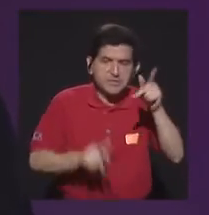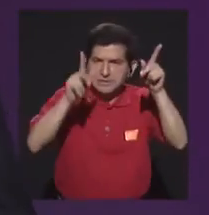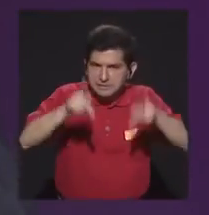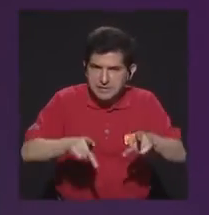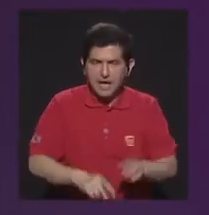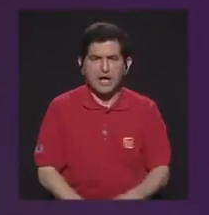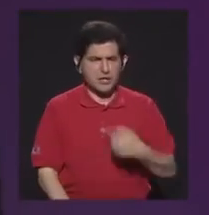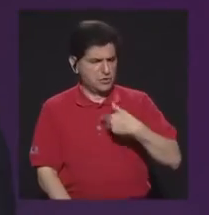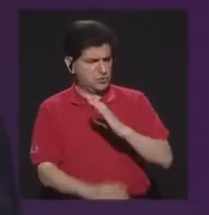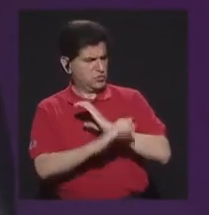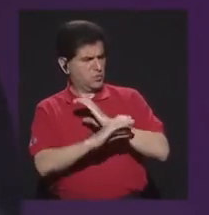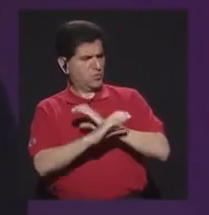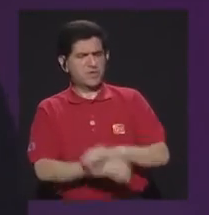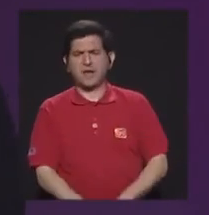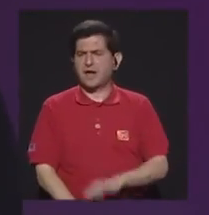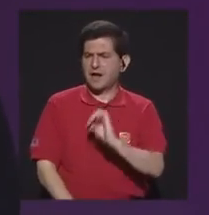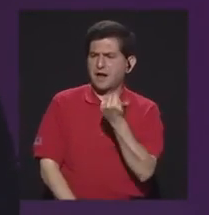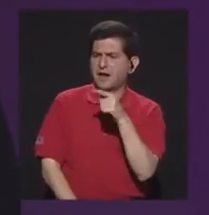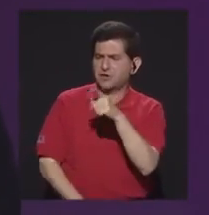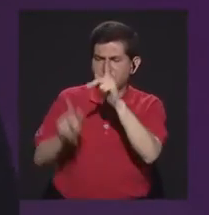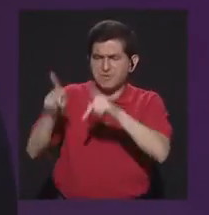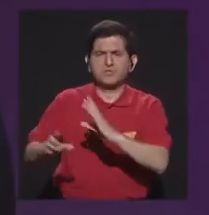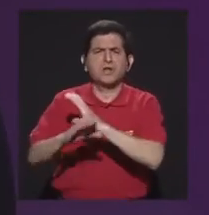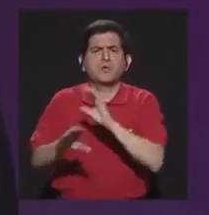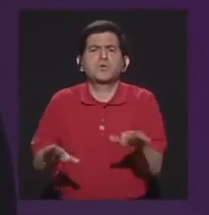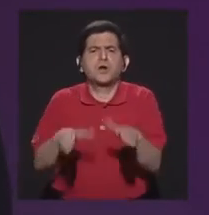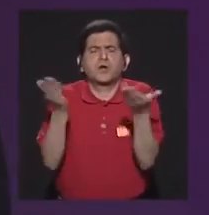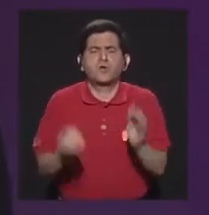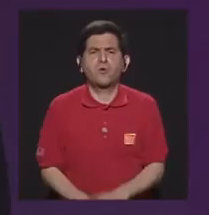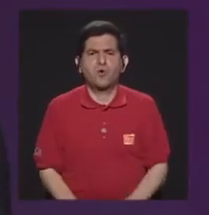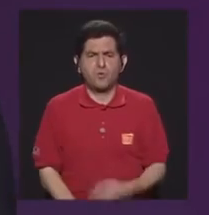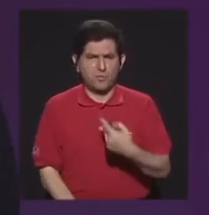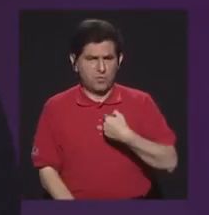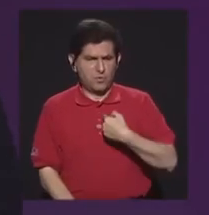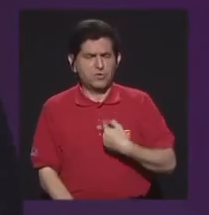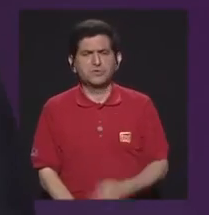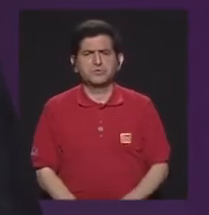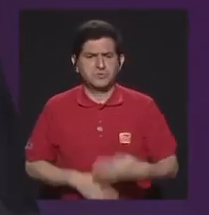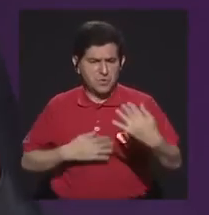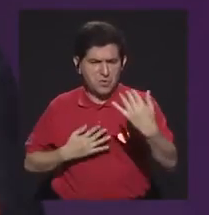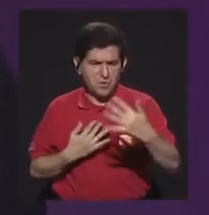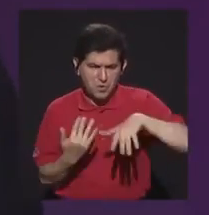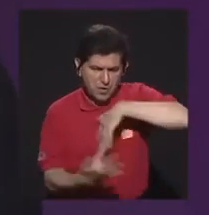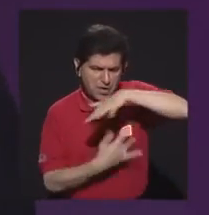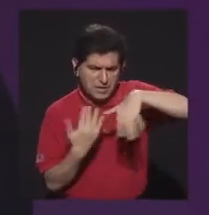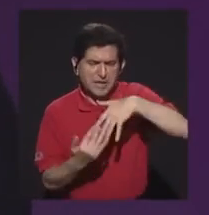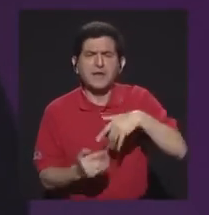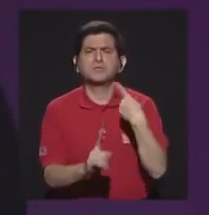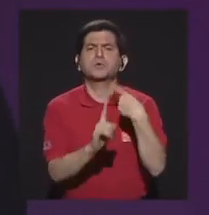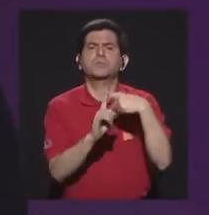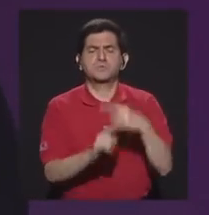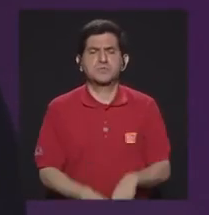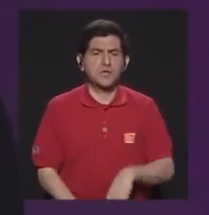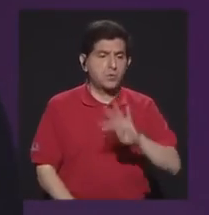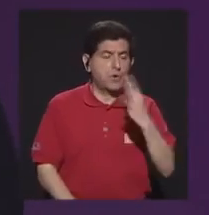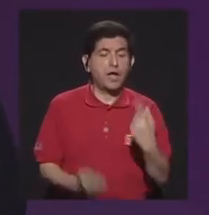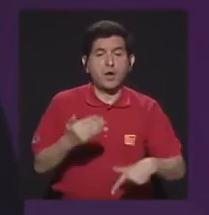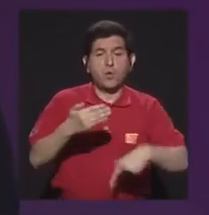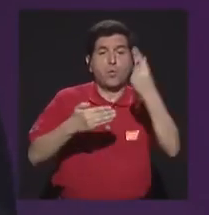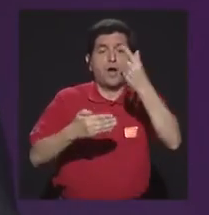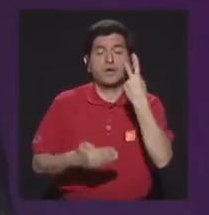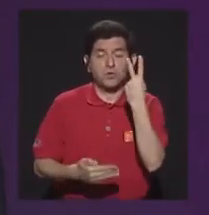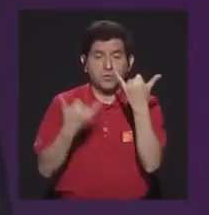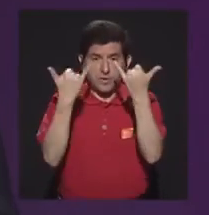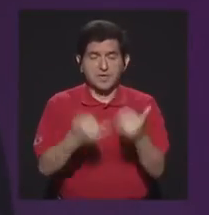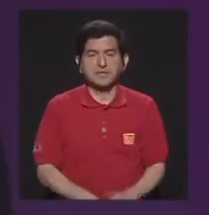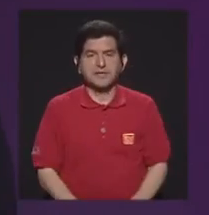cómo me cuido, cómo cuido al otro, cómo tengo un intercambio positivo con el otro. En cuarto grado ya empezamos a ver el tema de